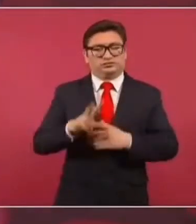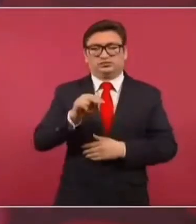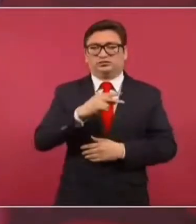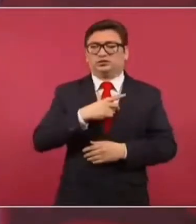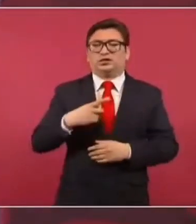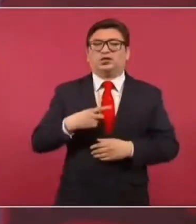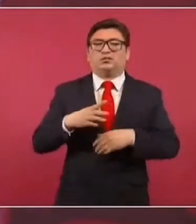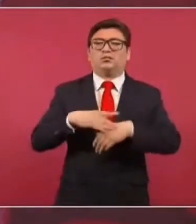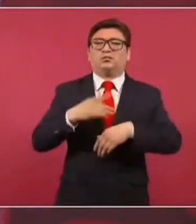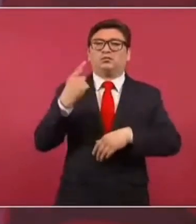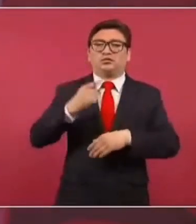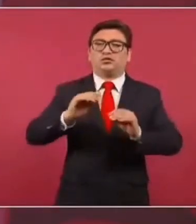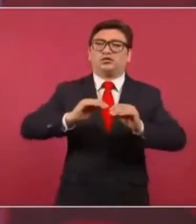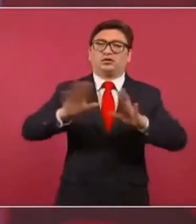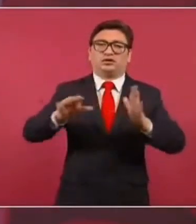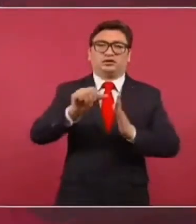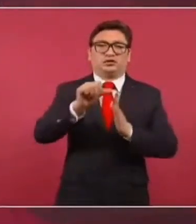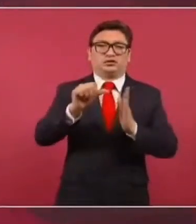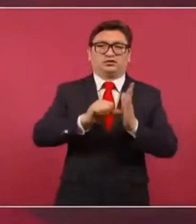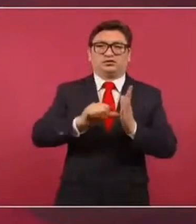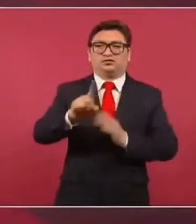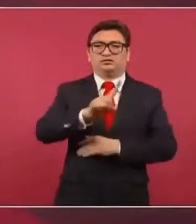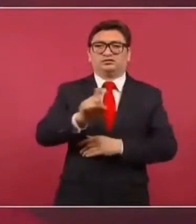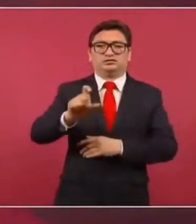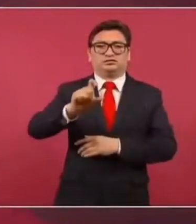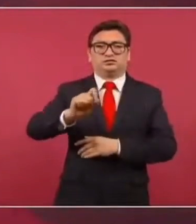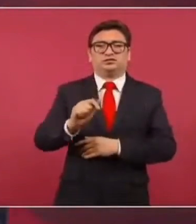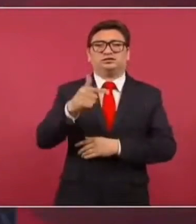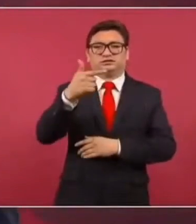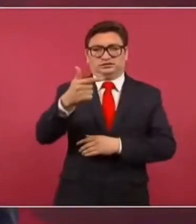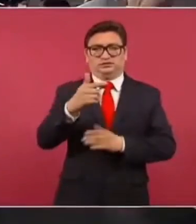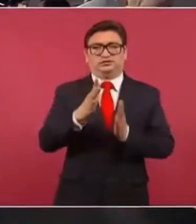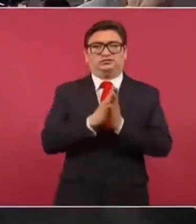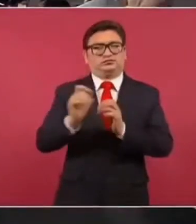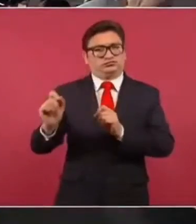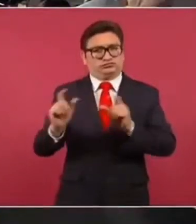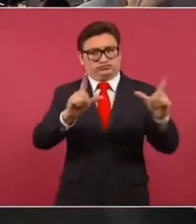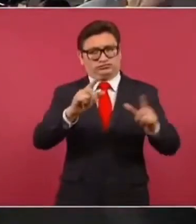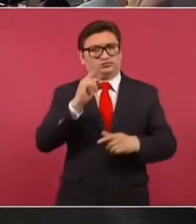porque es muy claro el artículo 127, ¿por qué no lo pones?